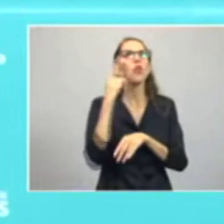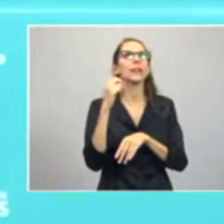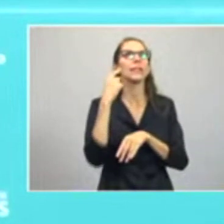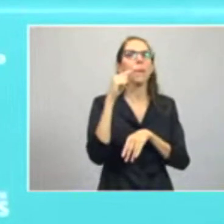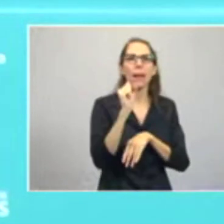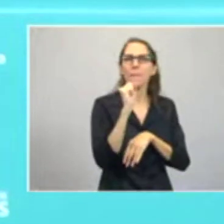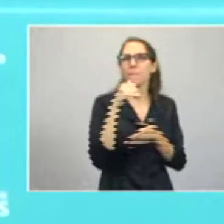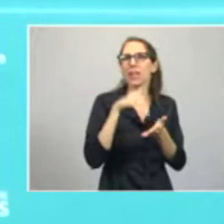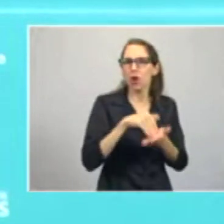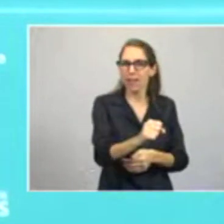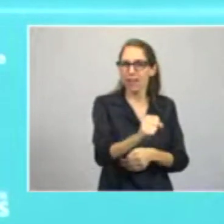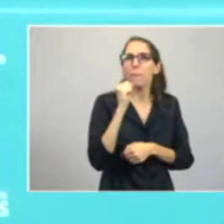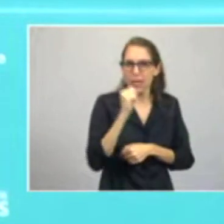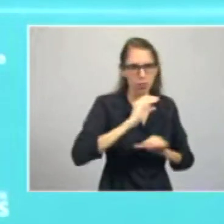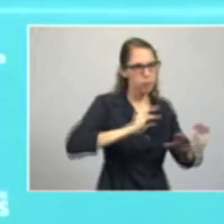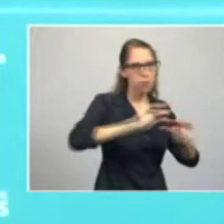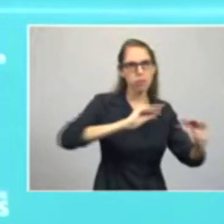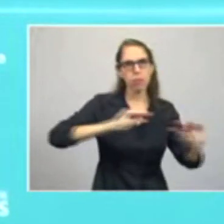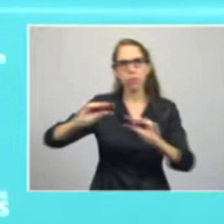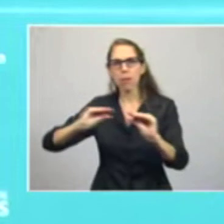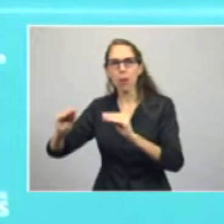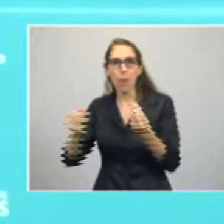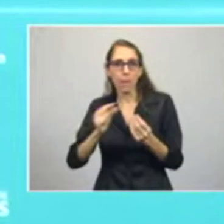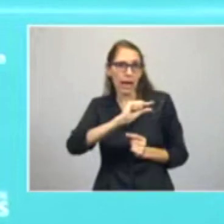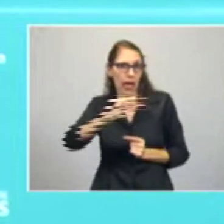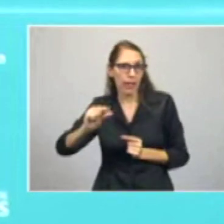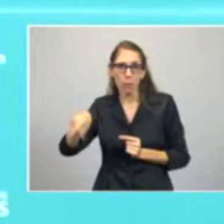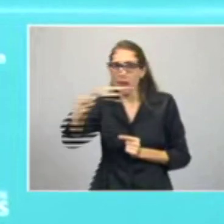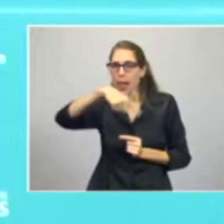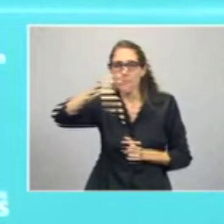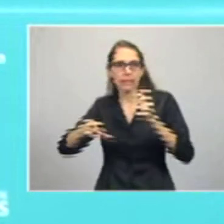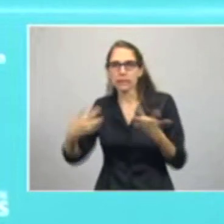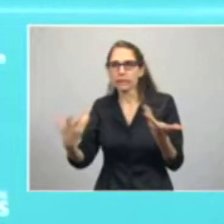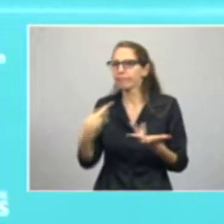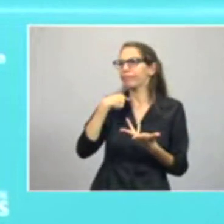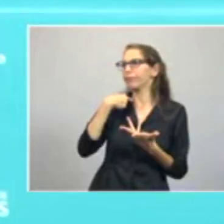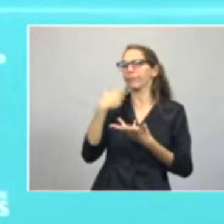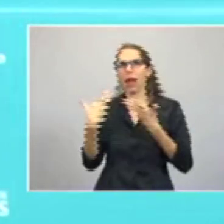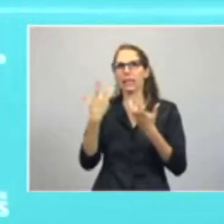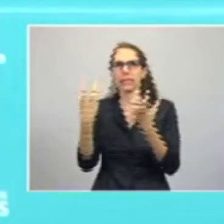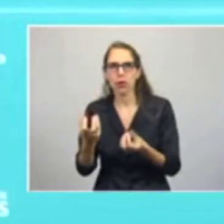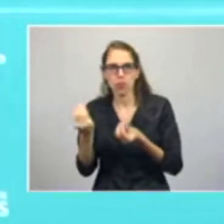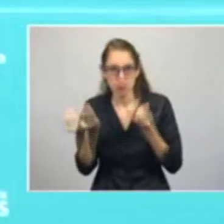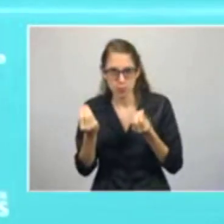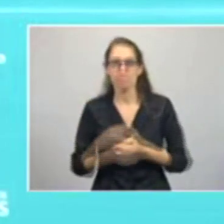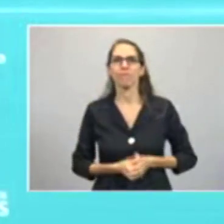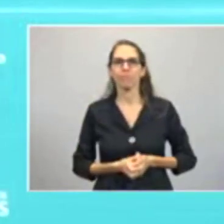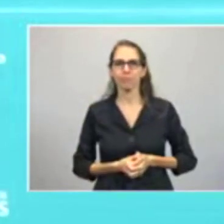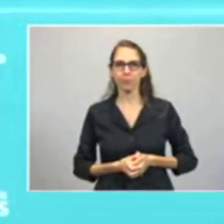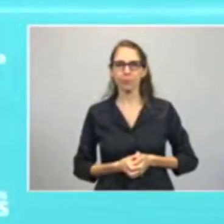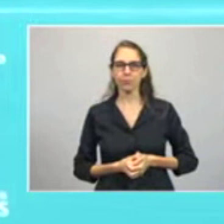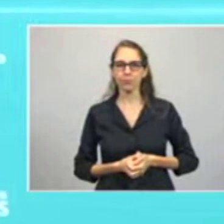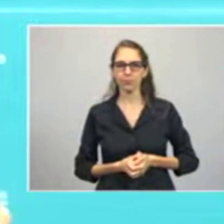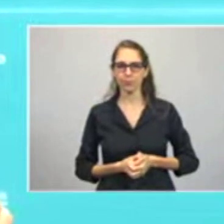crédito a los productores que tuvieron que atravesar esa situación. ¿Qué es lo que ocurrió con